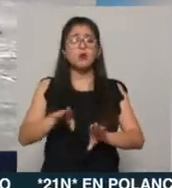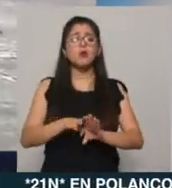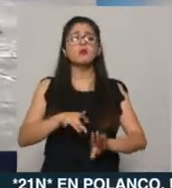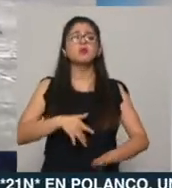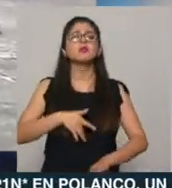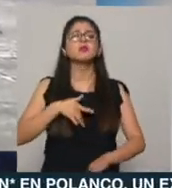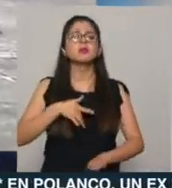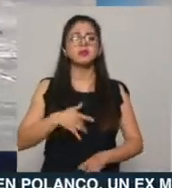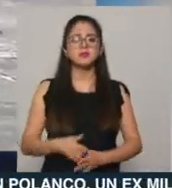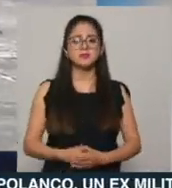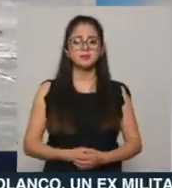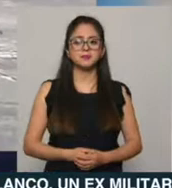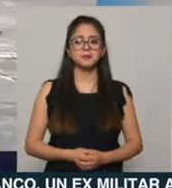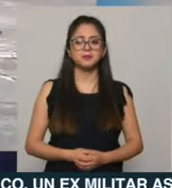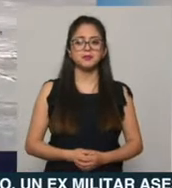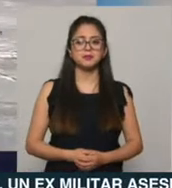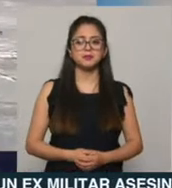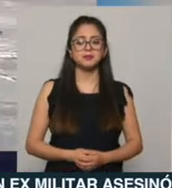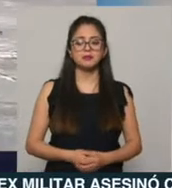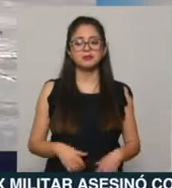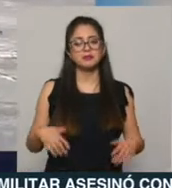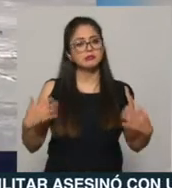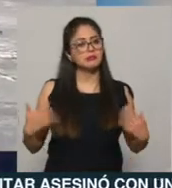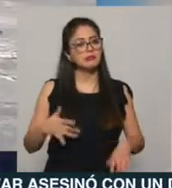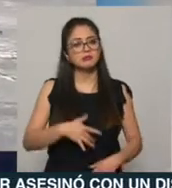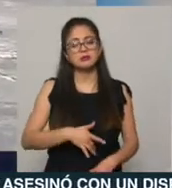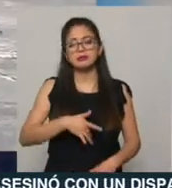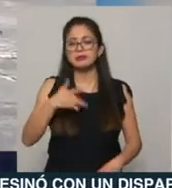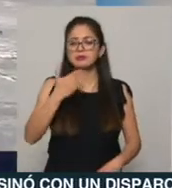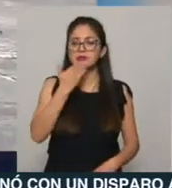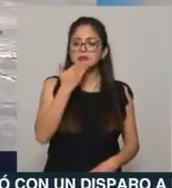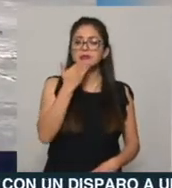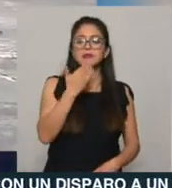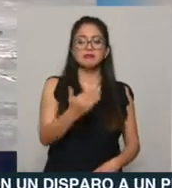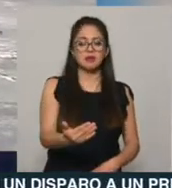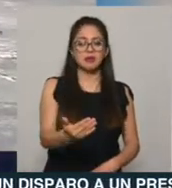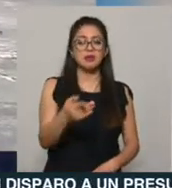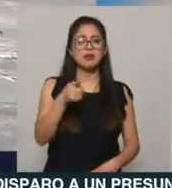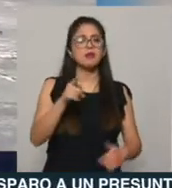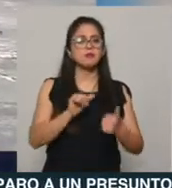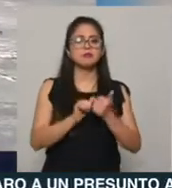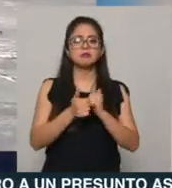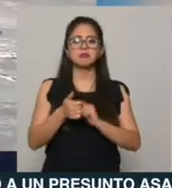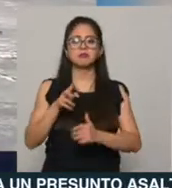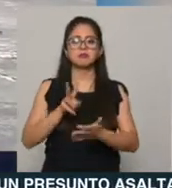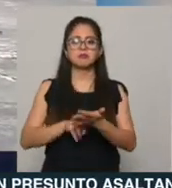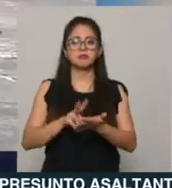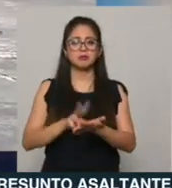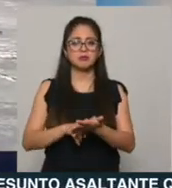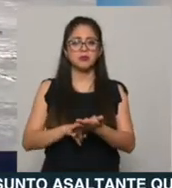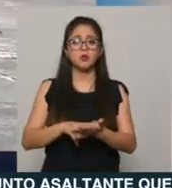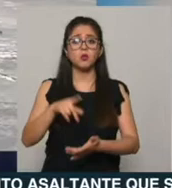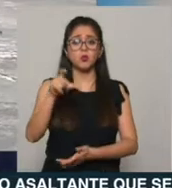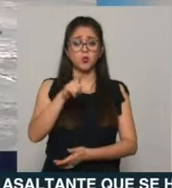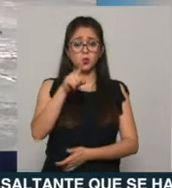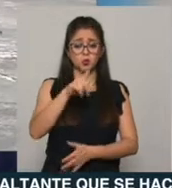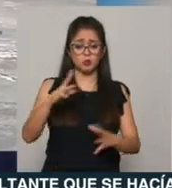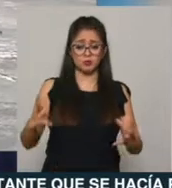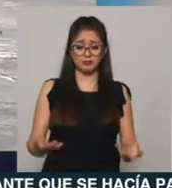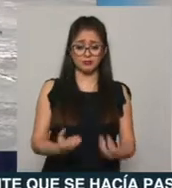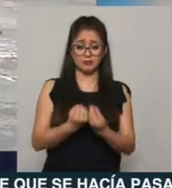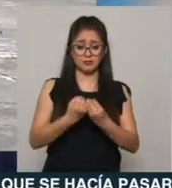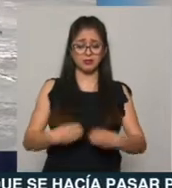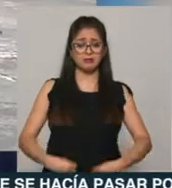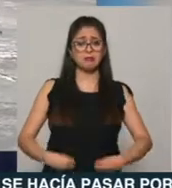mira, ante todo la satisfacción personal, esa es indudable, porque el salvar una vida para nosotros